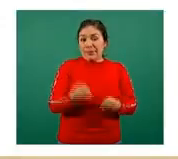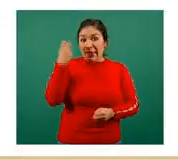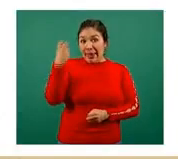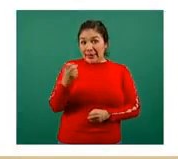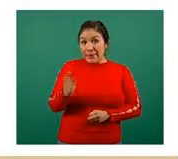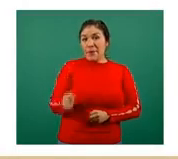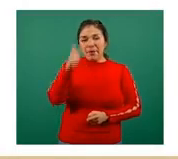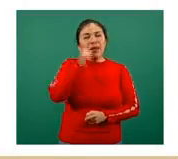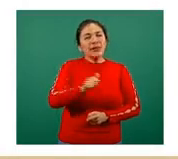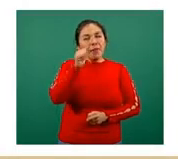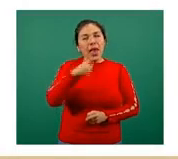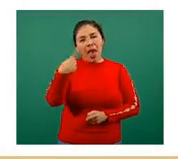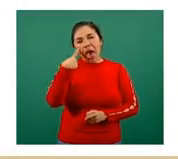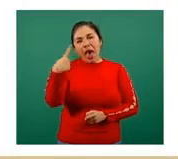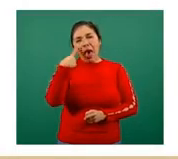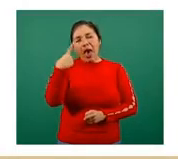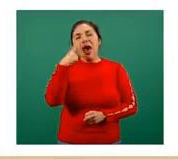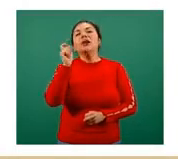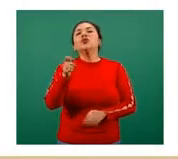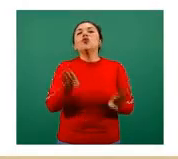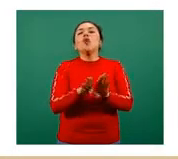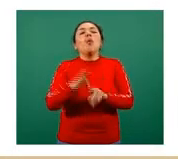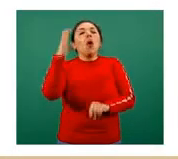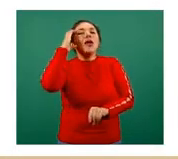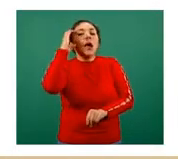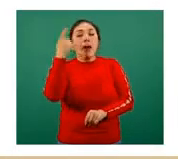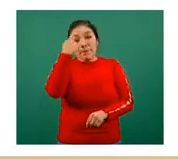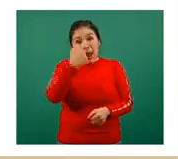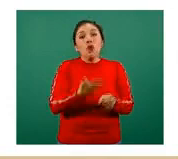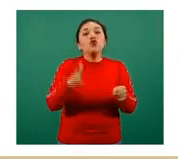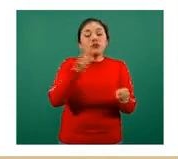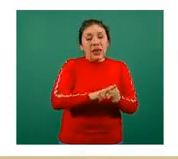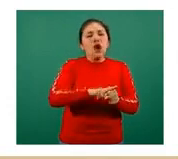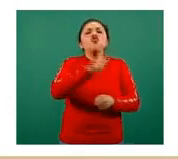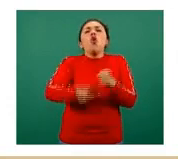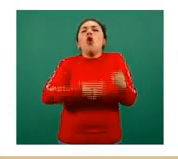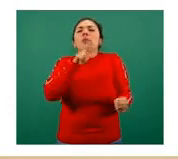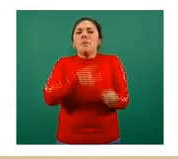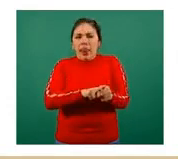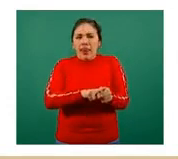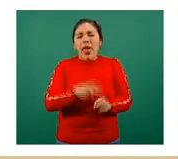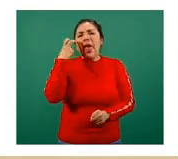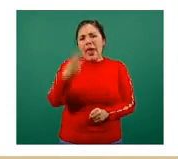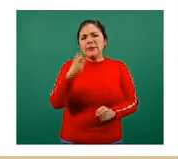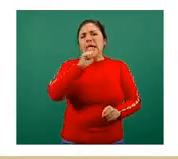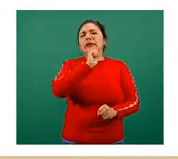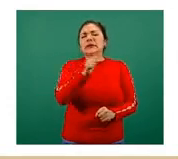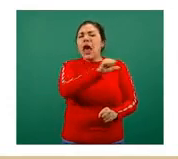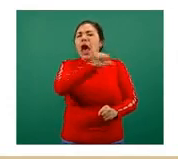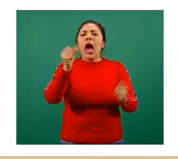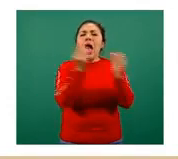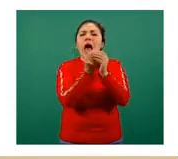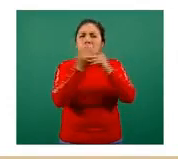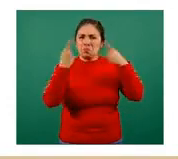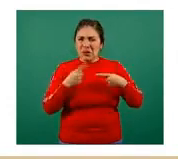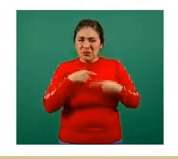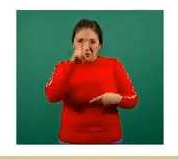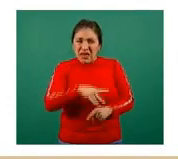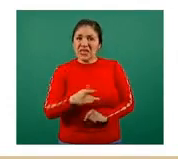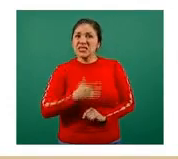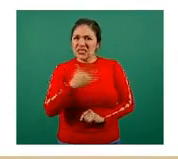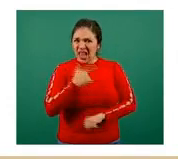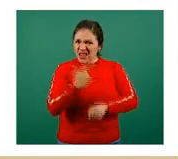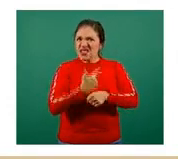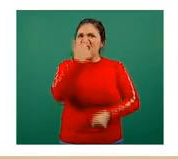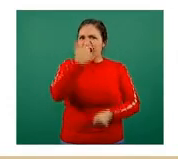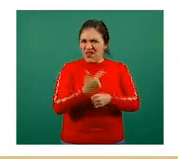primera siempre vemos la de camas de hospitalización general. Estas son para los pacientes que tienen signos de alarma, que presentan